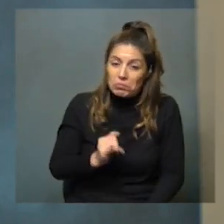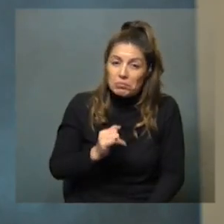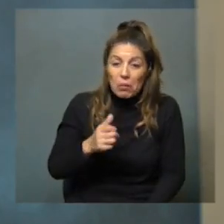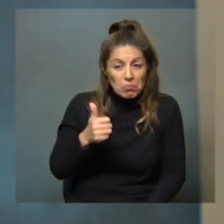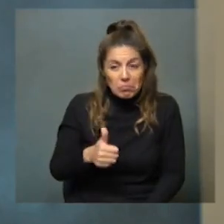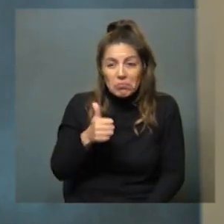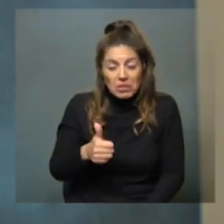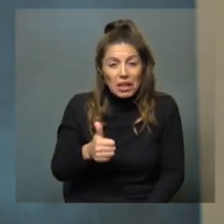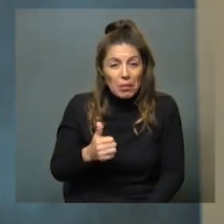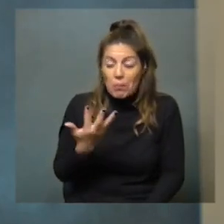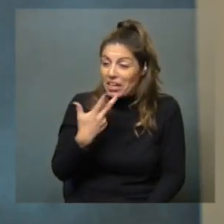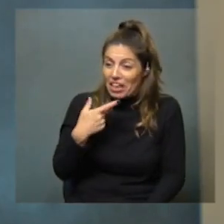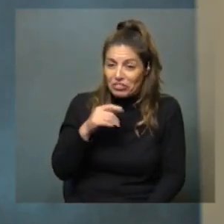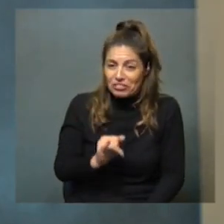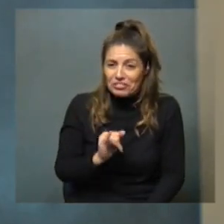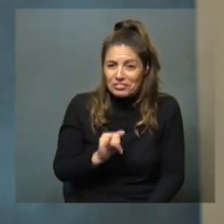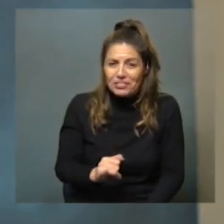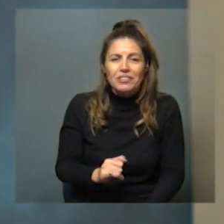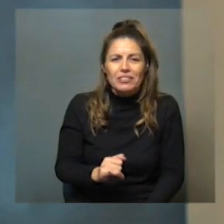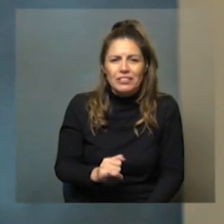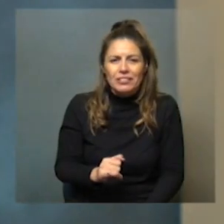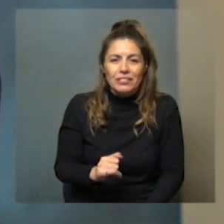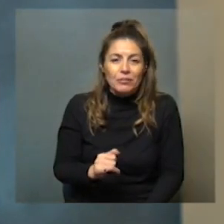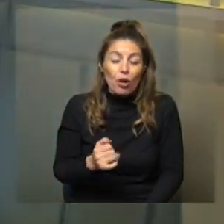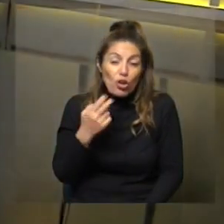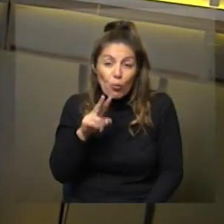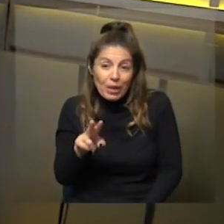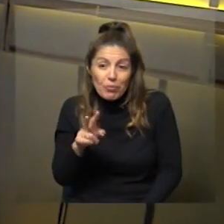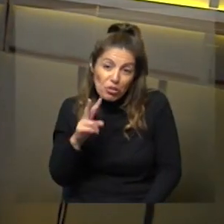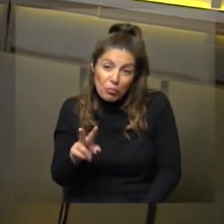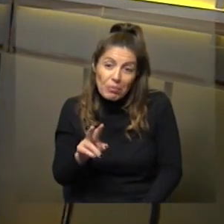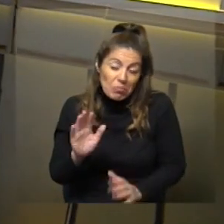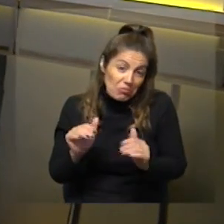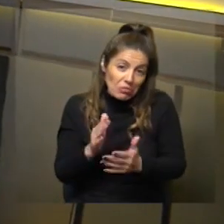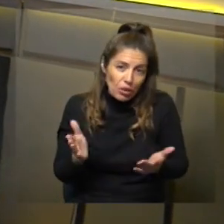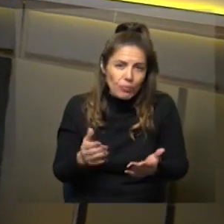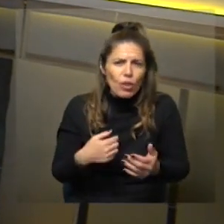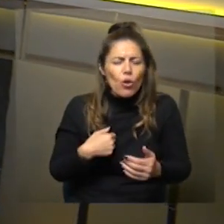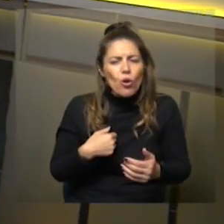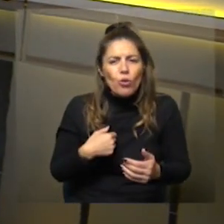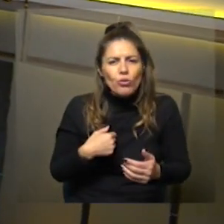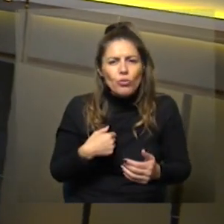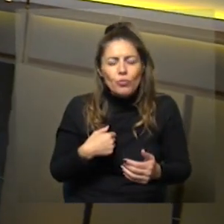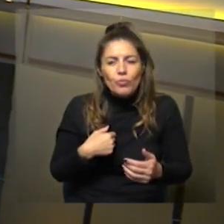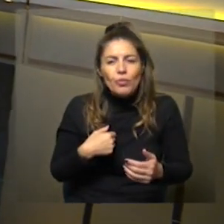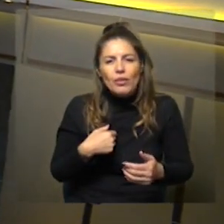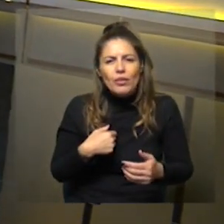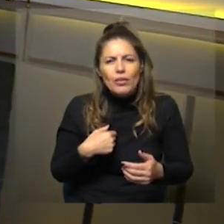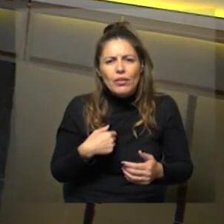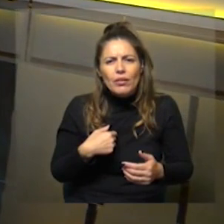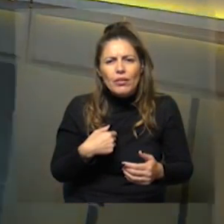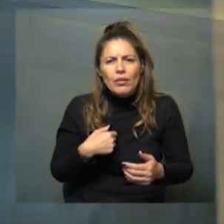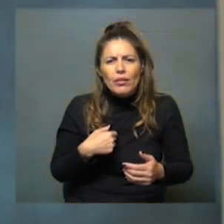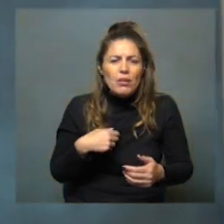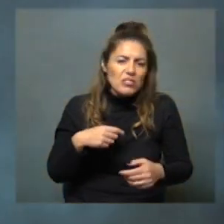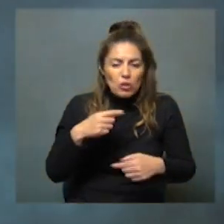Bien, loco, me encantó, o sea, bueno, chao, nos vemos, no sé cuándo, ¿viste? Cuando voy, eso era mitad de